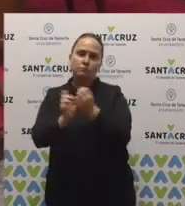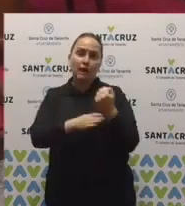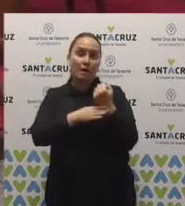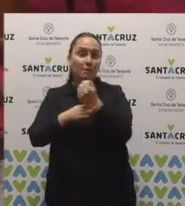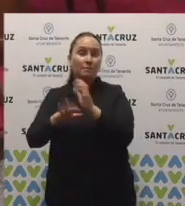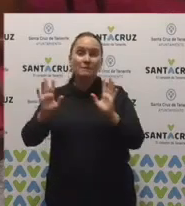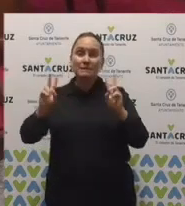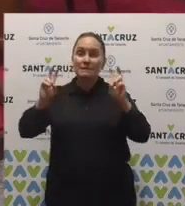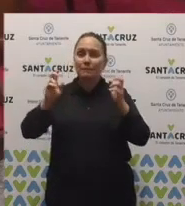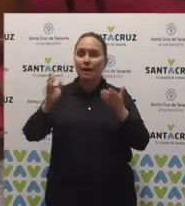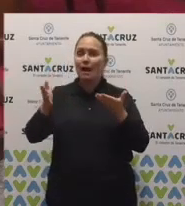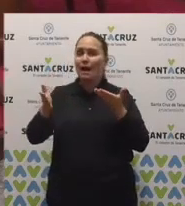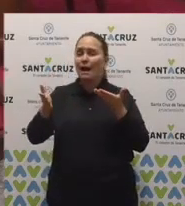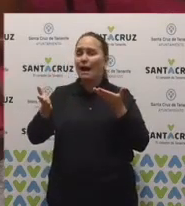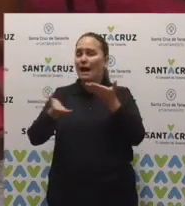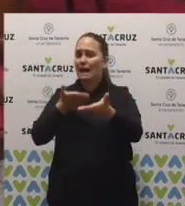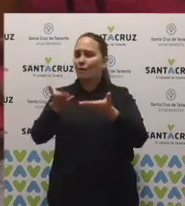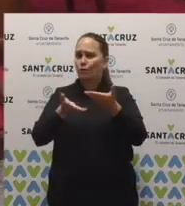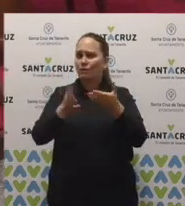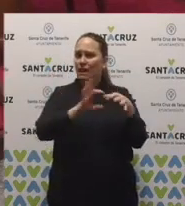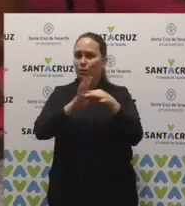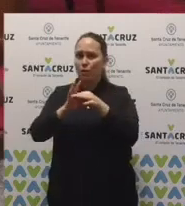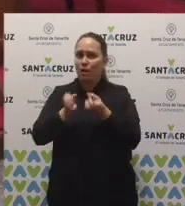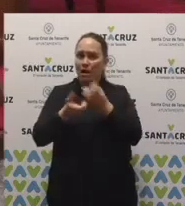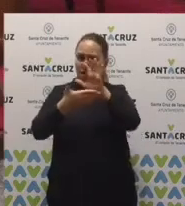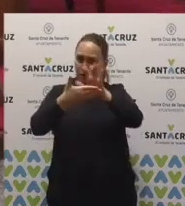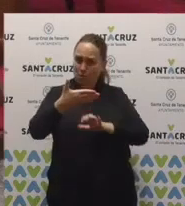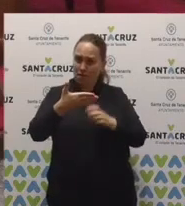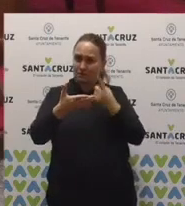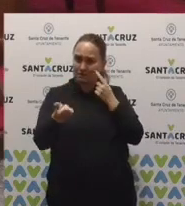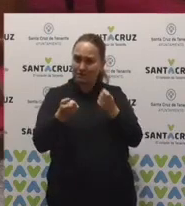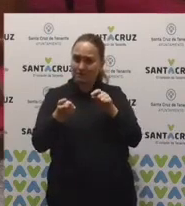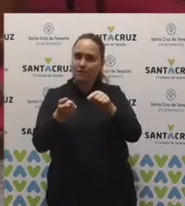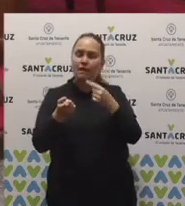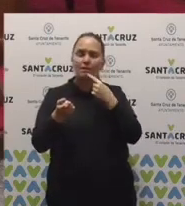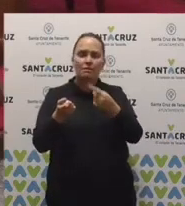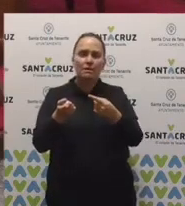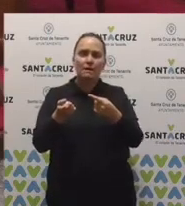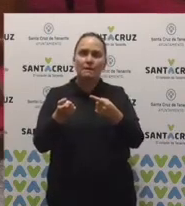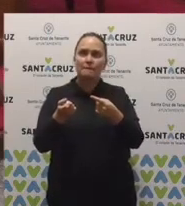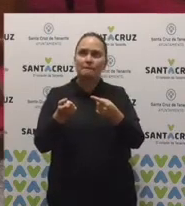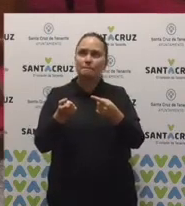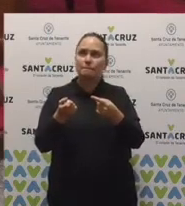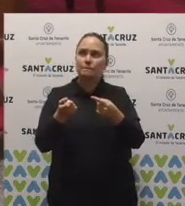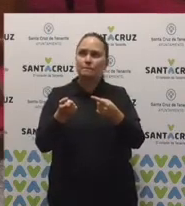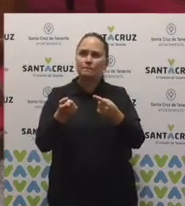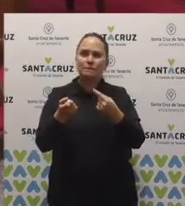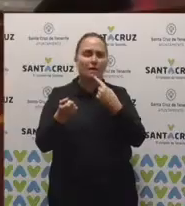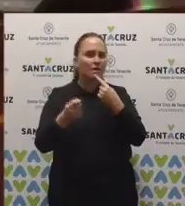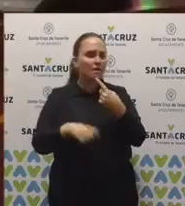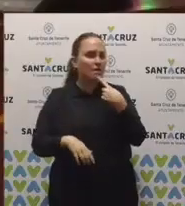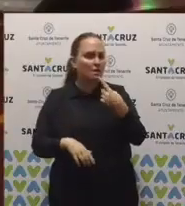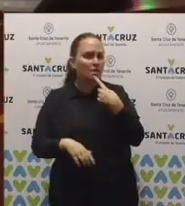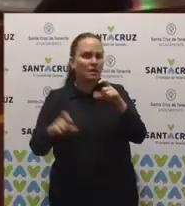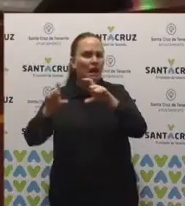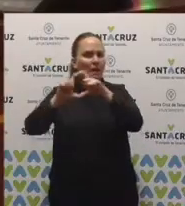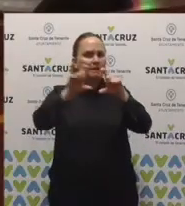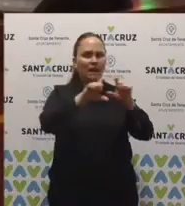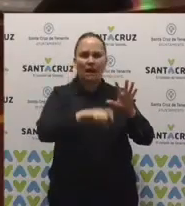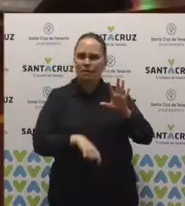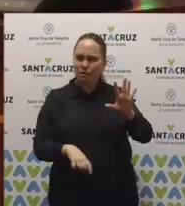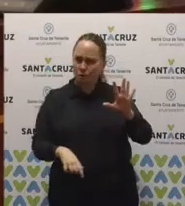alegaciones a las que hace mención el informe habla de alegaciones de cinco empresas